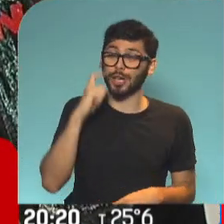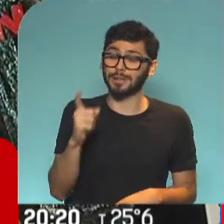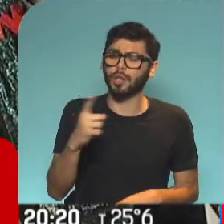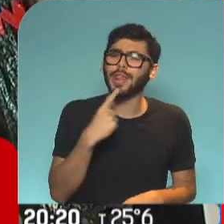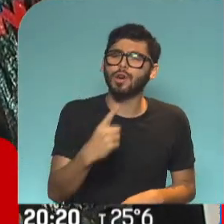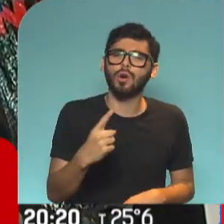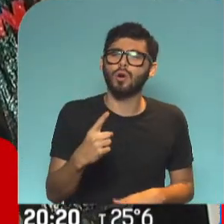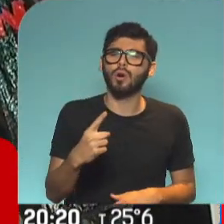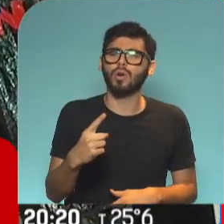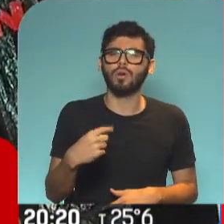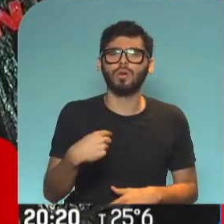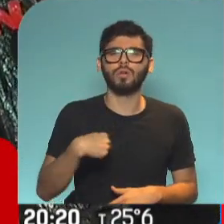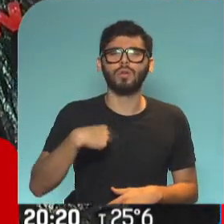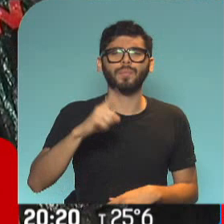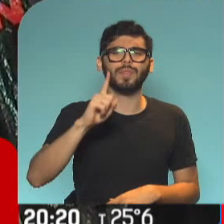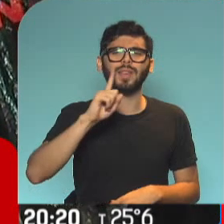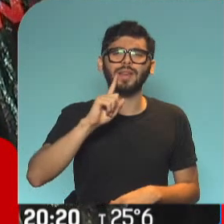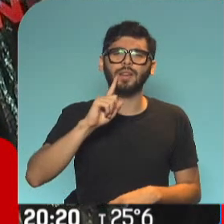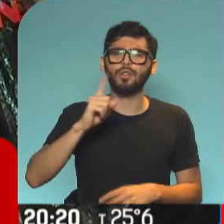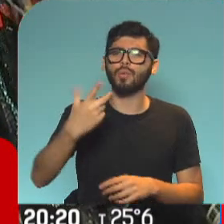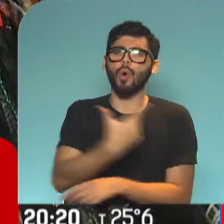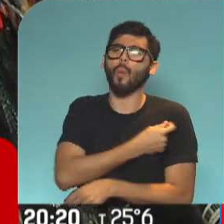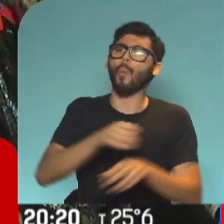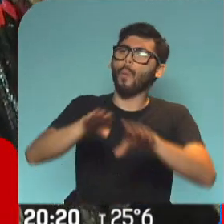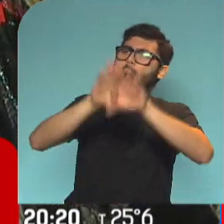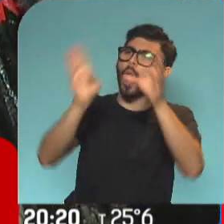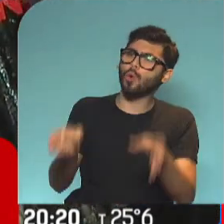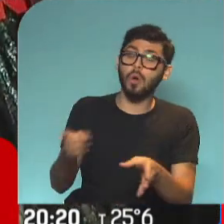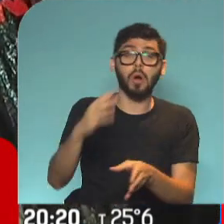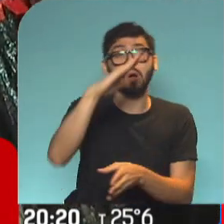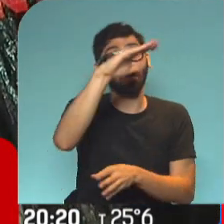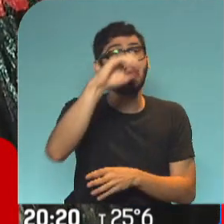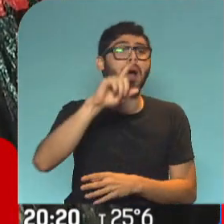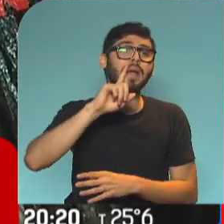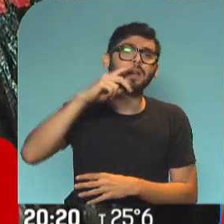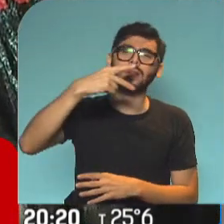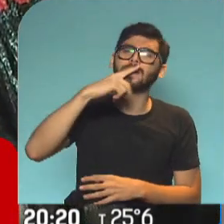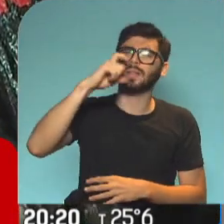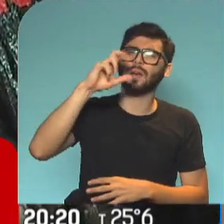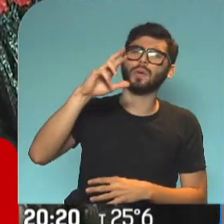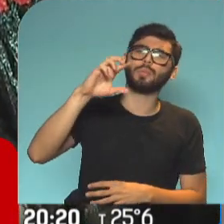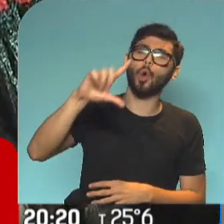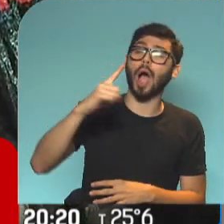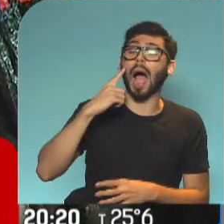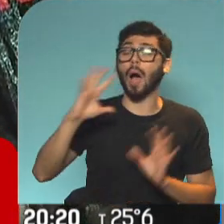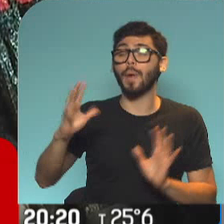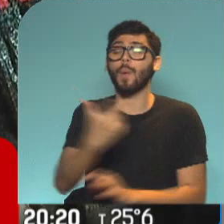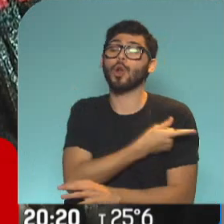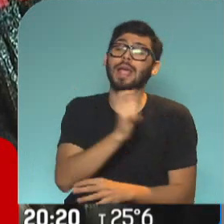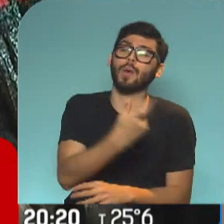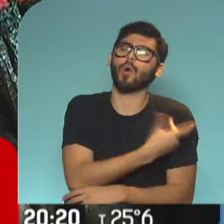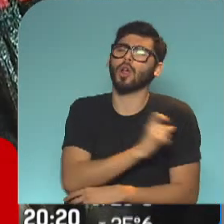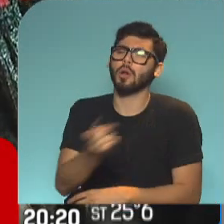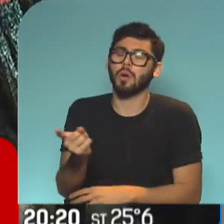no iba a poner la Interpol en un vacunatorio para ver quién se vacuna y quién no. ¿No temen que de esa manera el gobierno